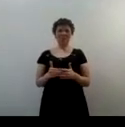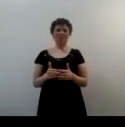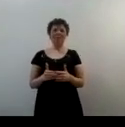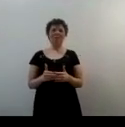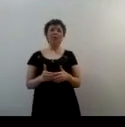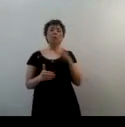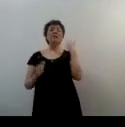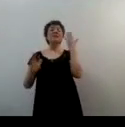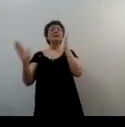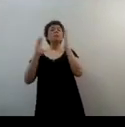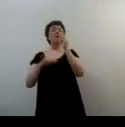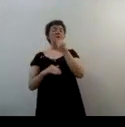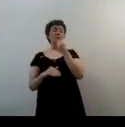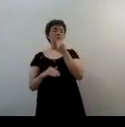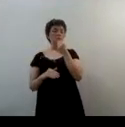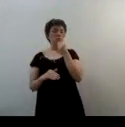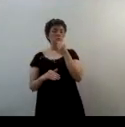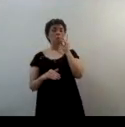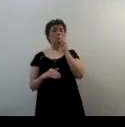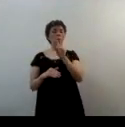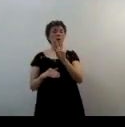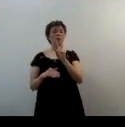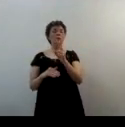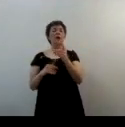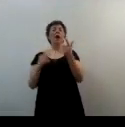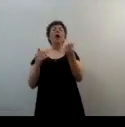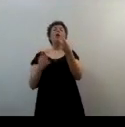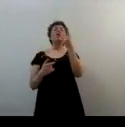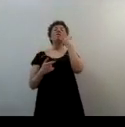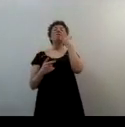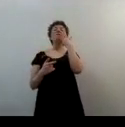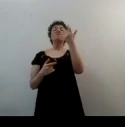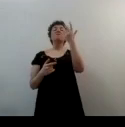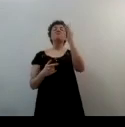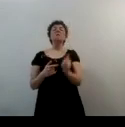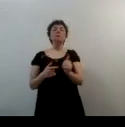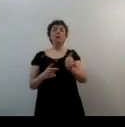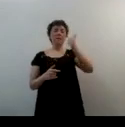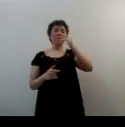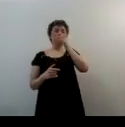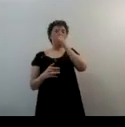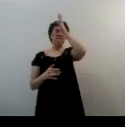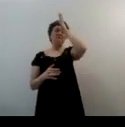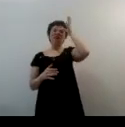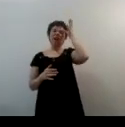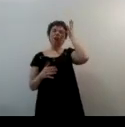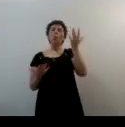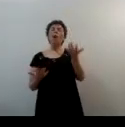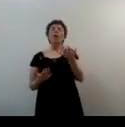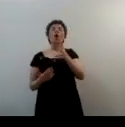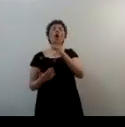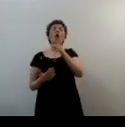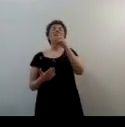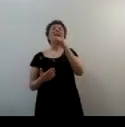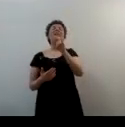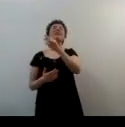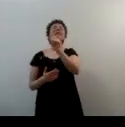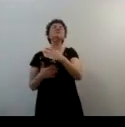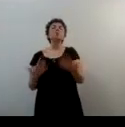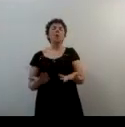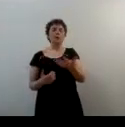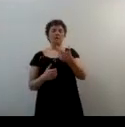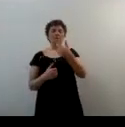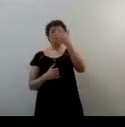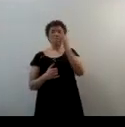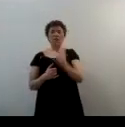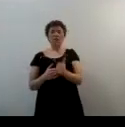consumo y como veis, las que tienen más fibra, por ejemplo, ahora en verano, justo nos encontramos hortalizas que tienen fibra, pero no tienen una